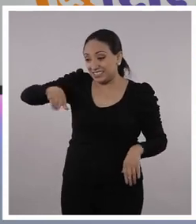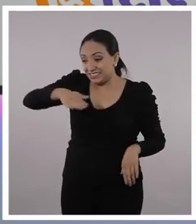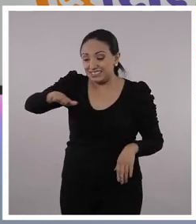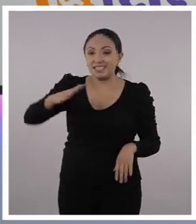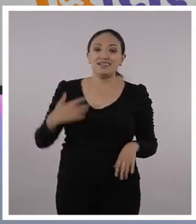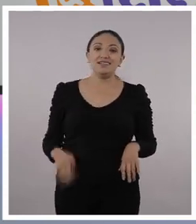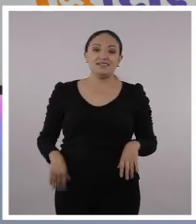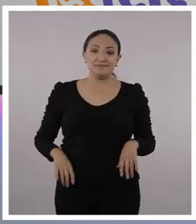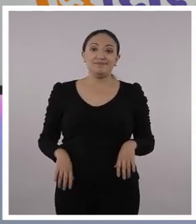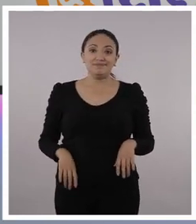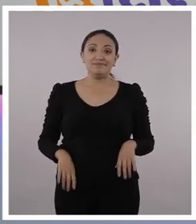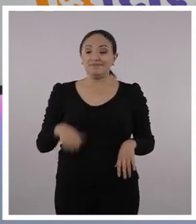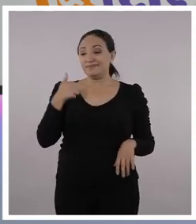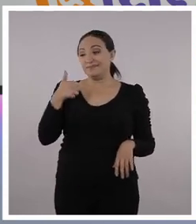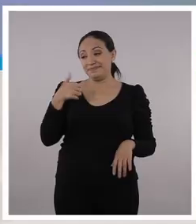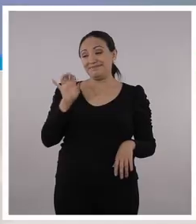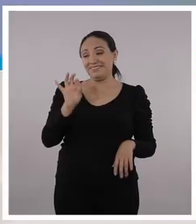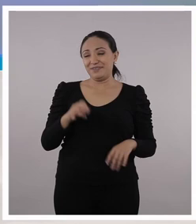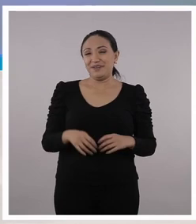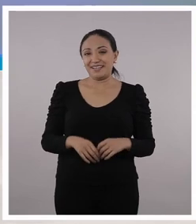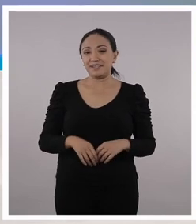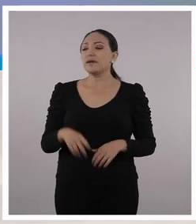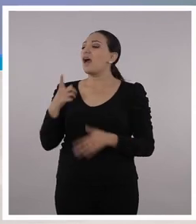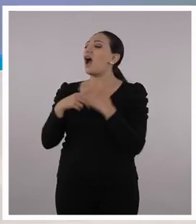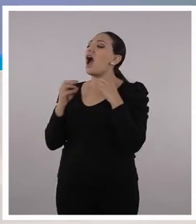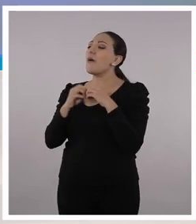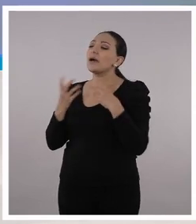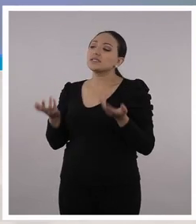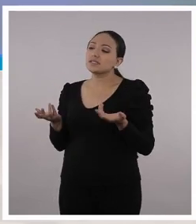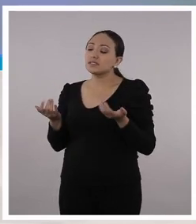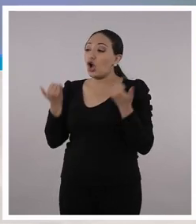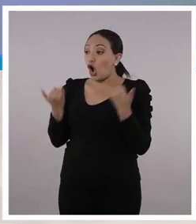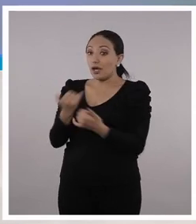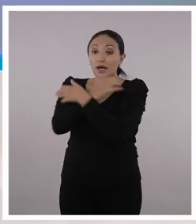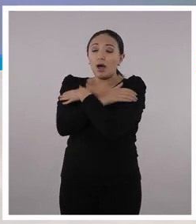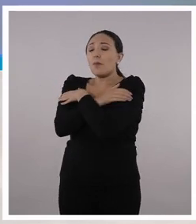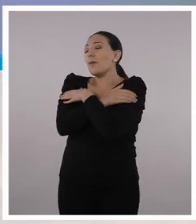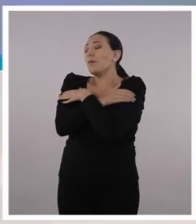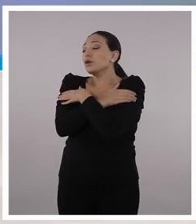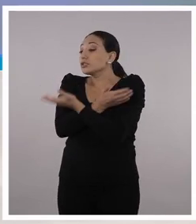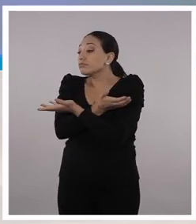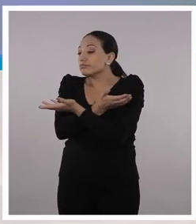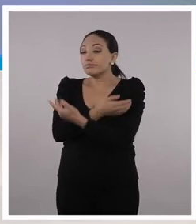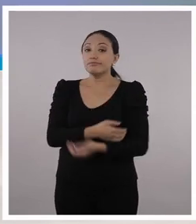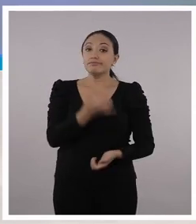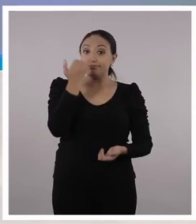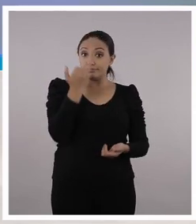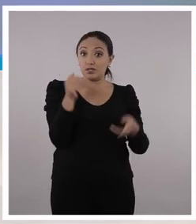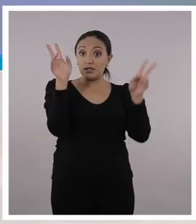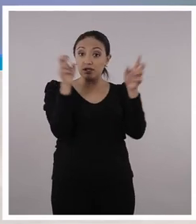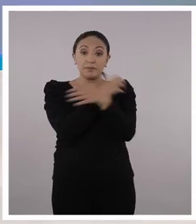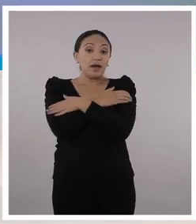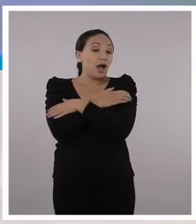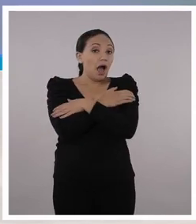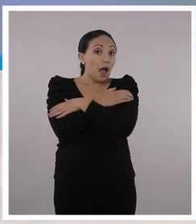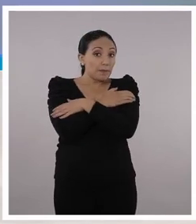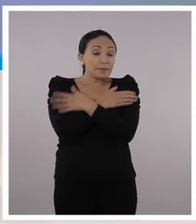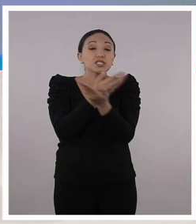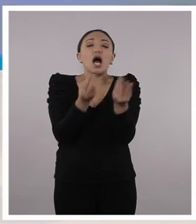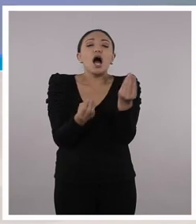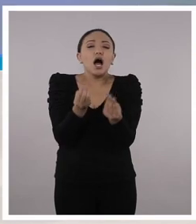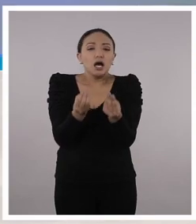¿recuerdan? Estuvo buenísimo. ¿Qué más aprendimos en nuestro segmento de apapachar a tu bebé? Bueno, en el segmento de apapachar a nuestro